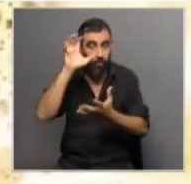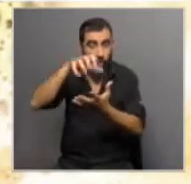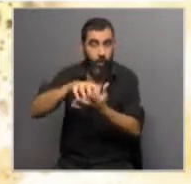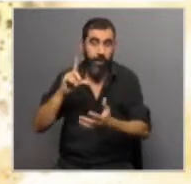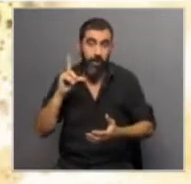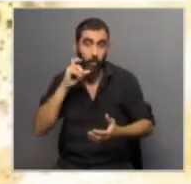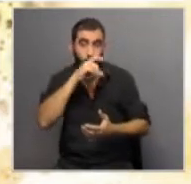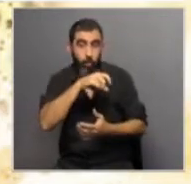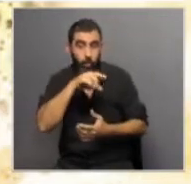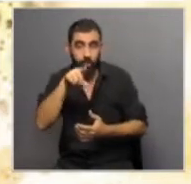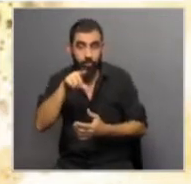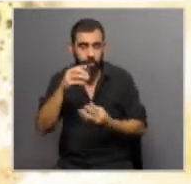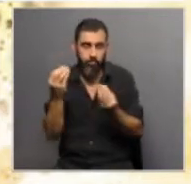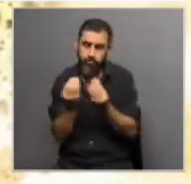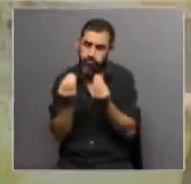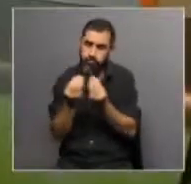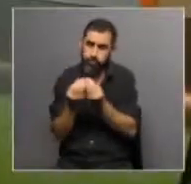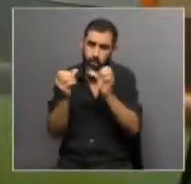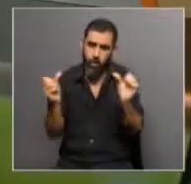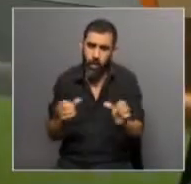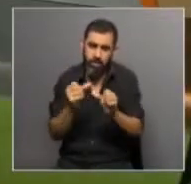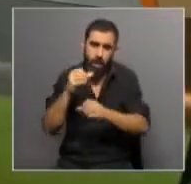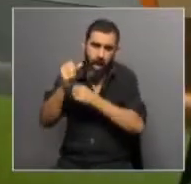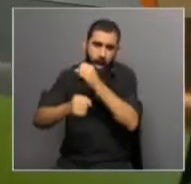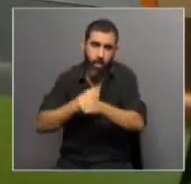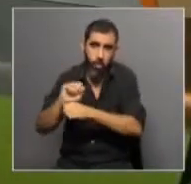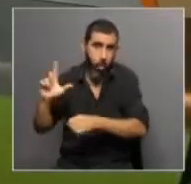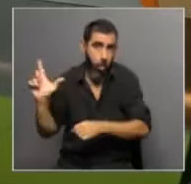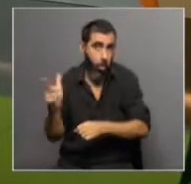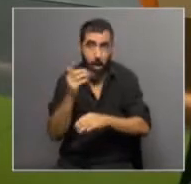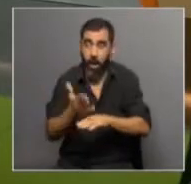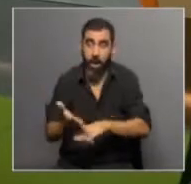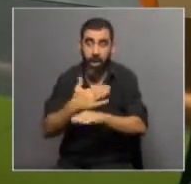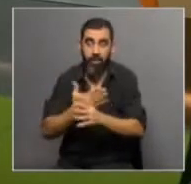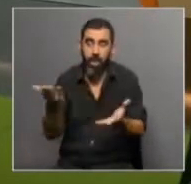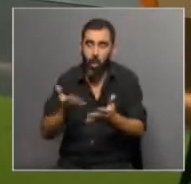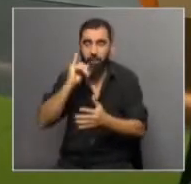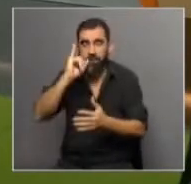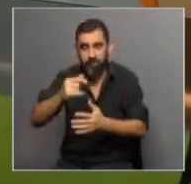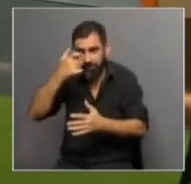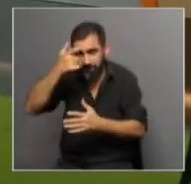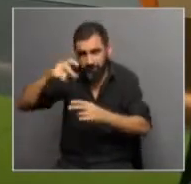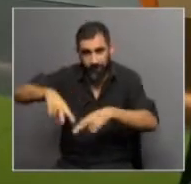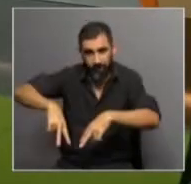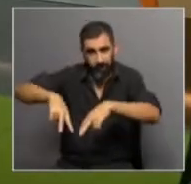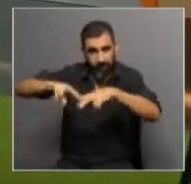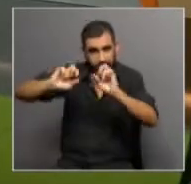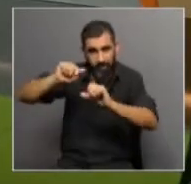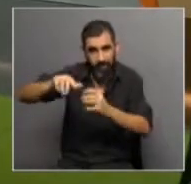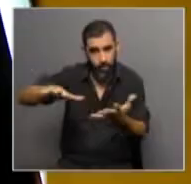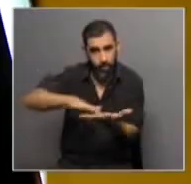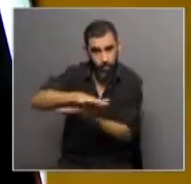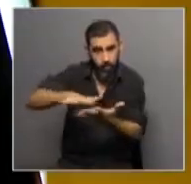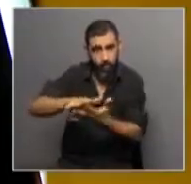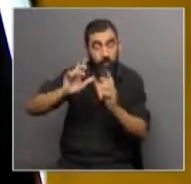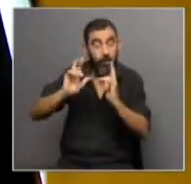Tacuarembó forma parte de una de las tantas que hace algunas décadas no existían en el mapa y que hoy están haciendo ciencia en territorio, y